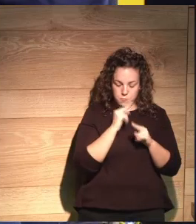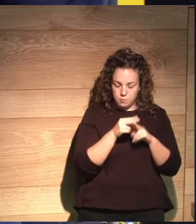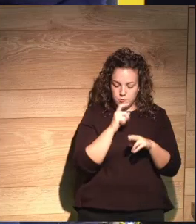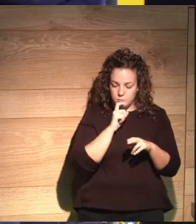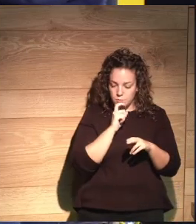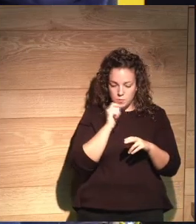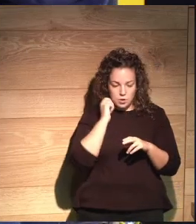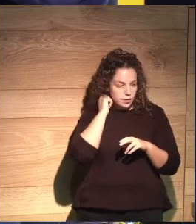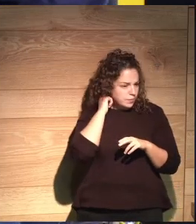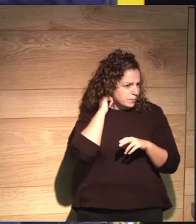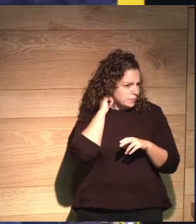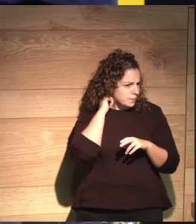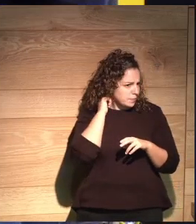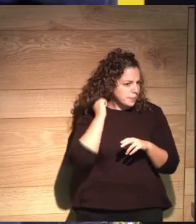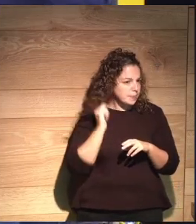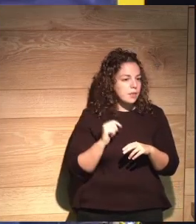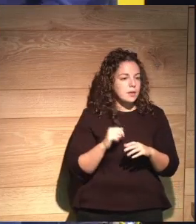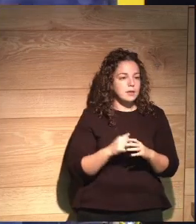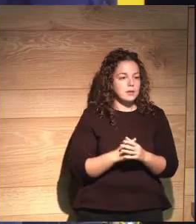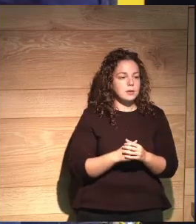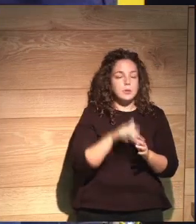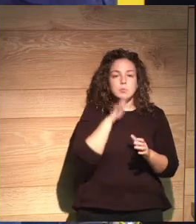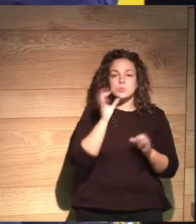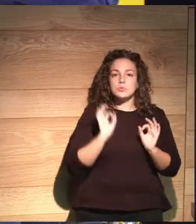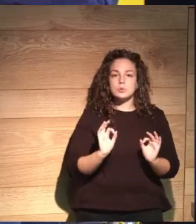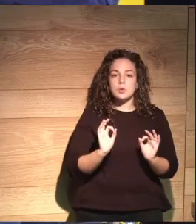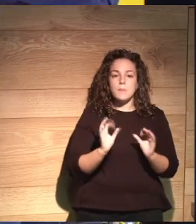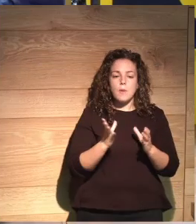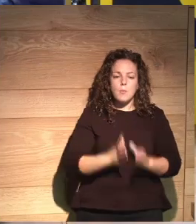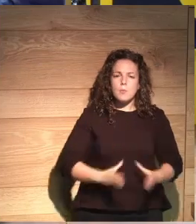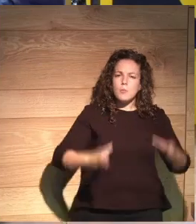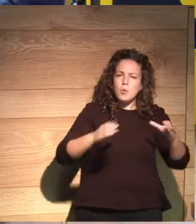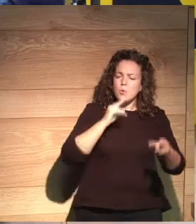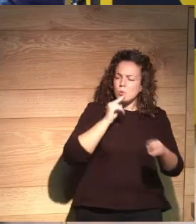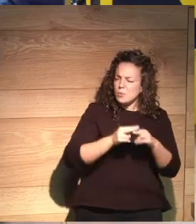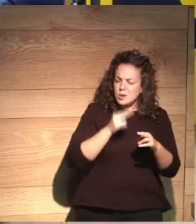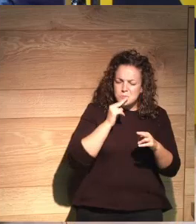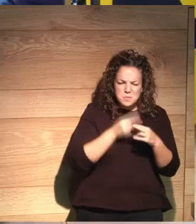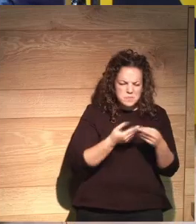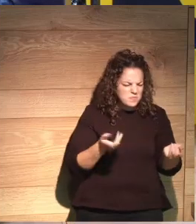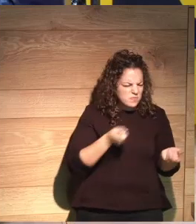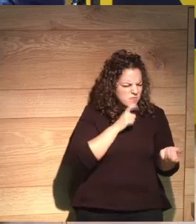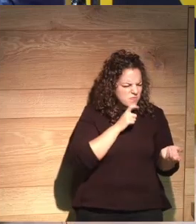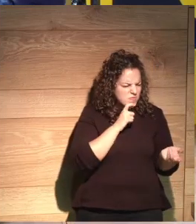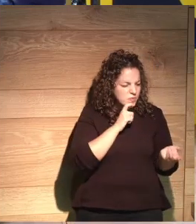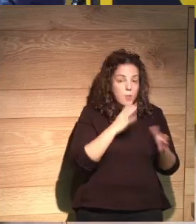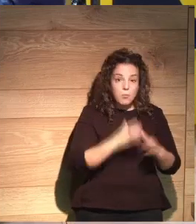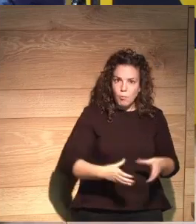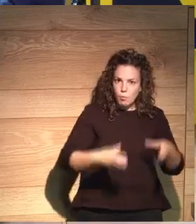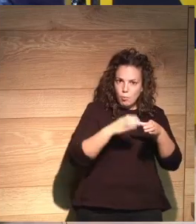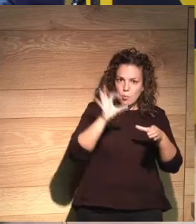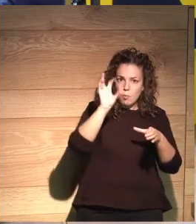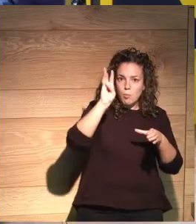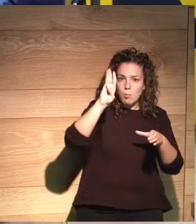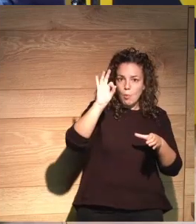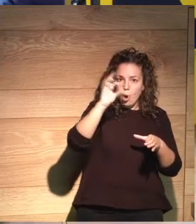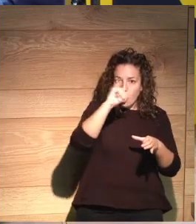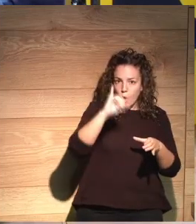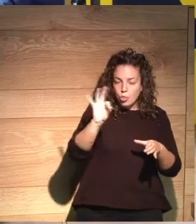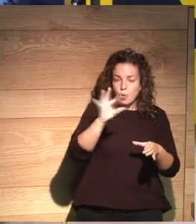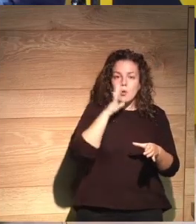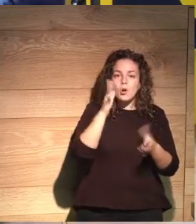la web en el pozo se llama pozo hablando los